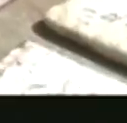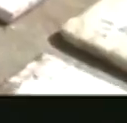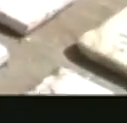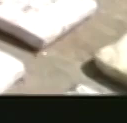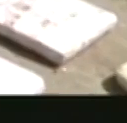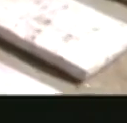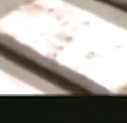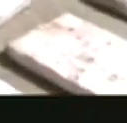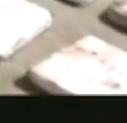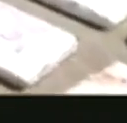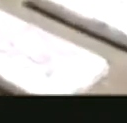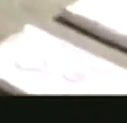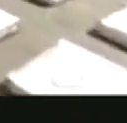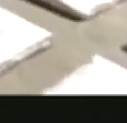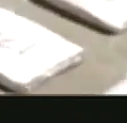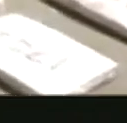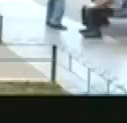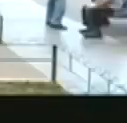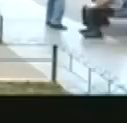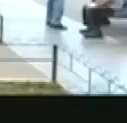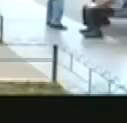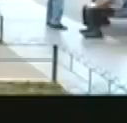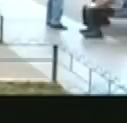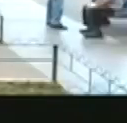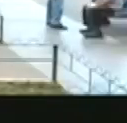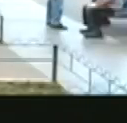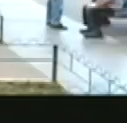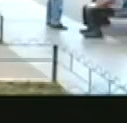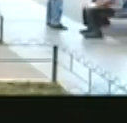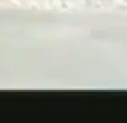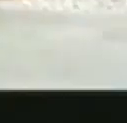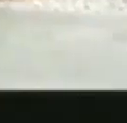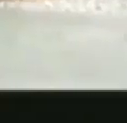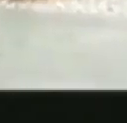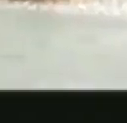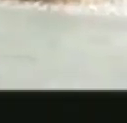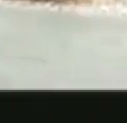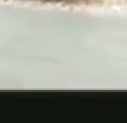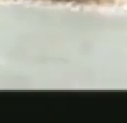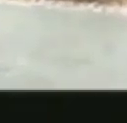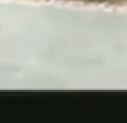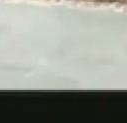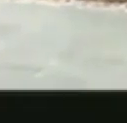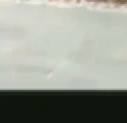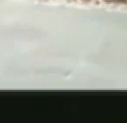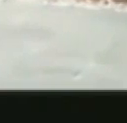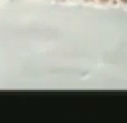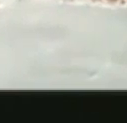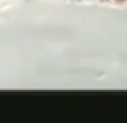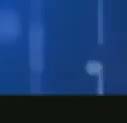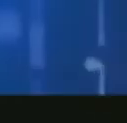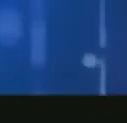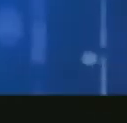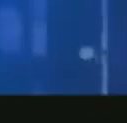al atentar contra lo más importante que tiene un país la familia